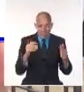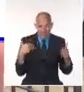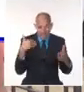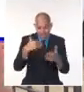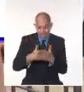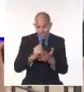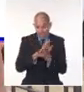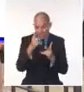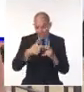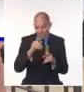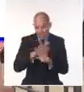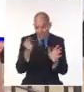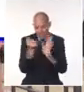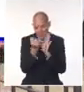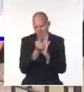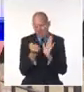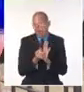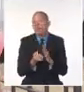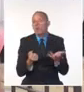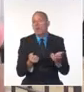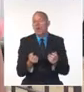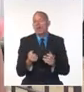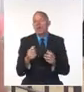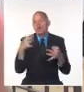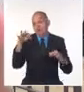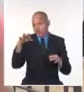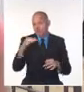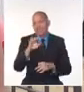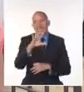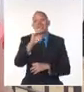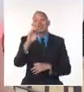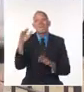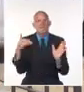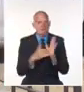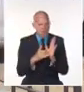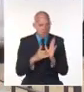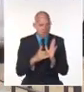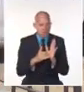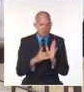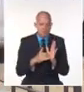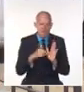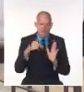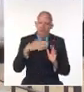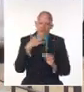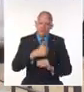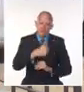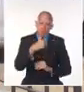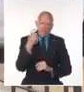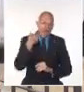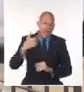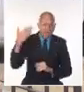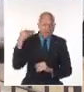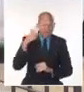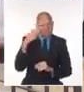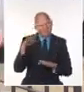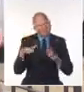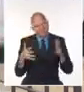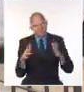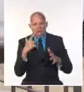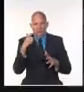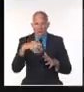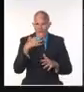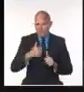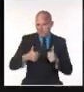va a mantener. Pero a diferencia del año pasado, sí tenemos una estructura mejor para hacer frente a esa demanda que está